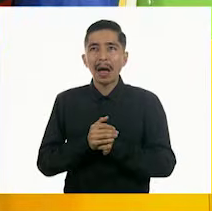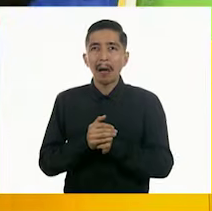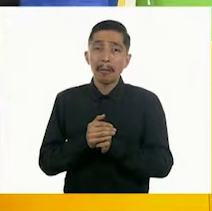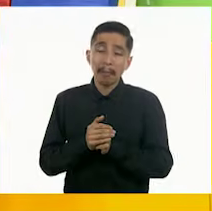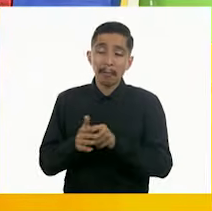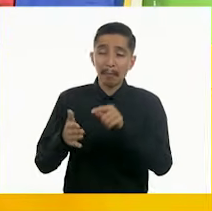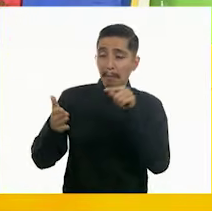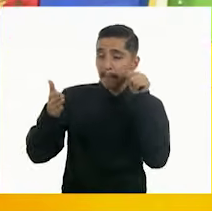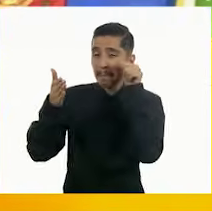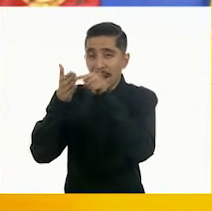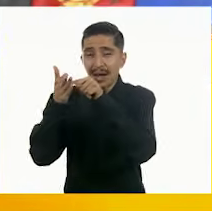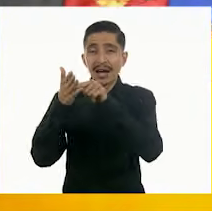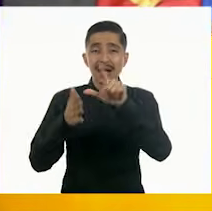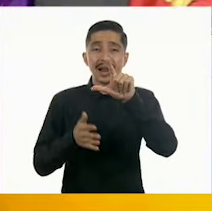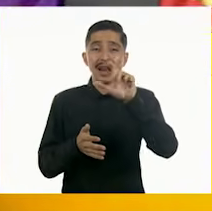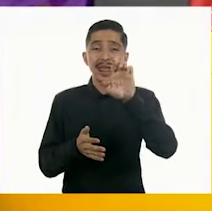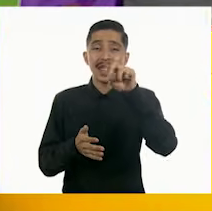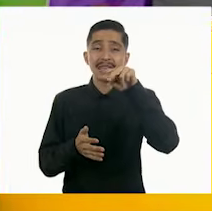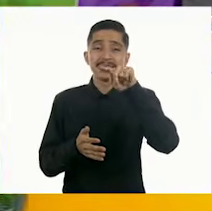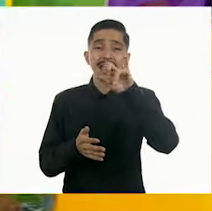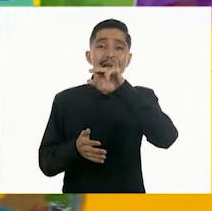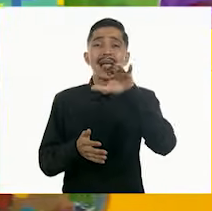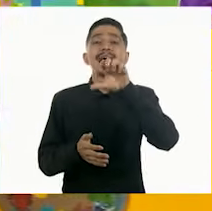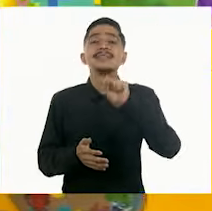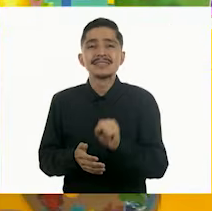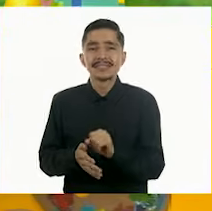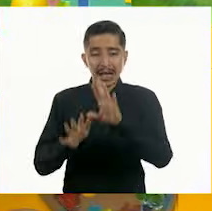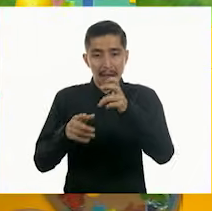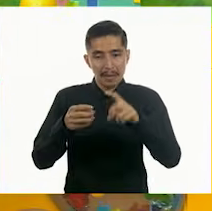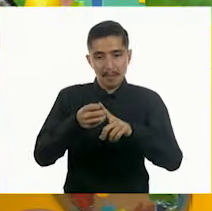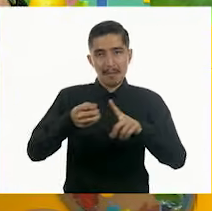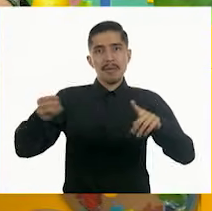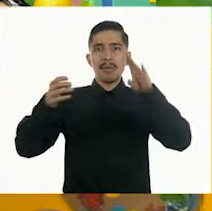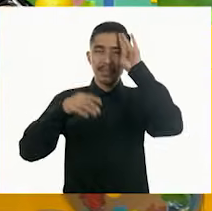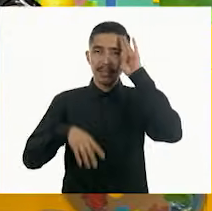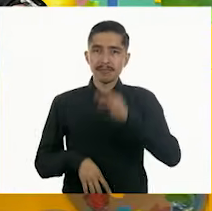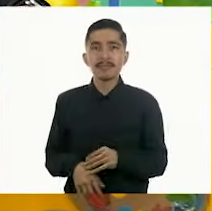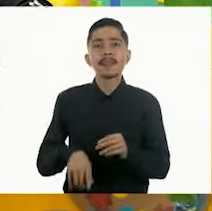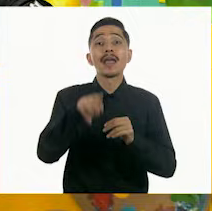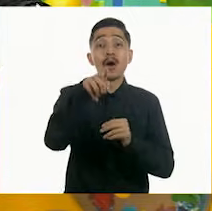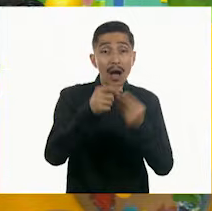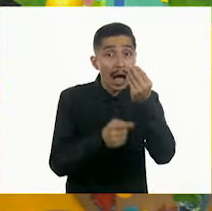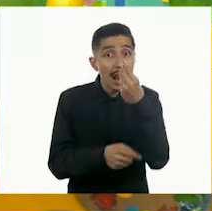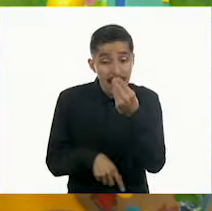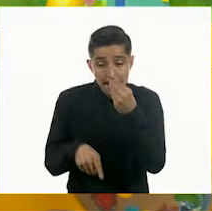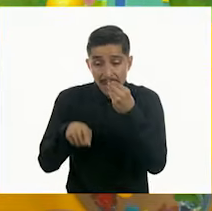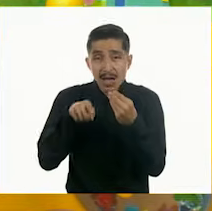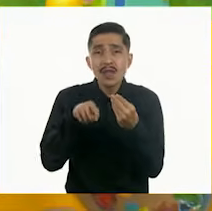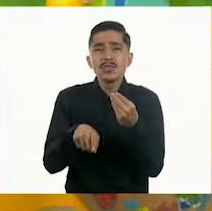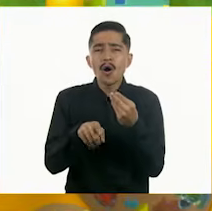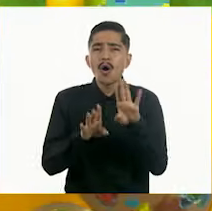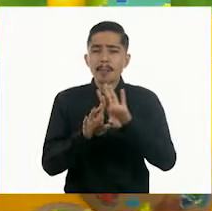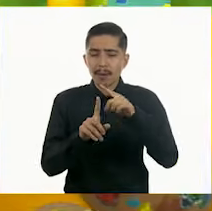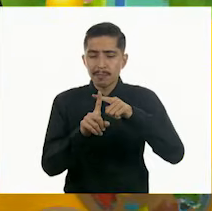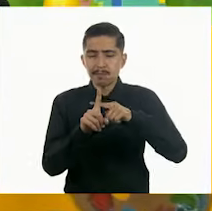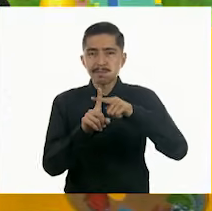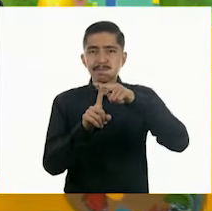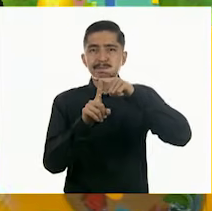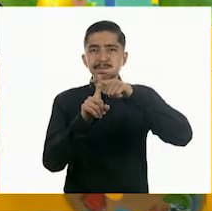rápidamente acá y el mensaje que trae... Uy, este también está un poco más largo. Dice, mantenga los alimentos en temperaturas